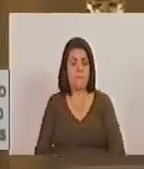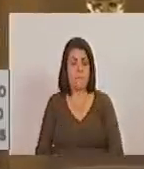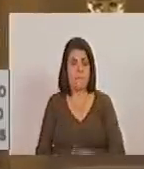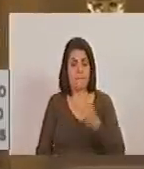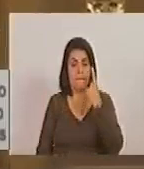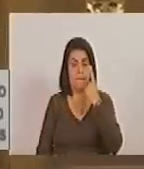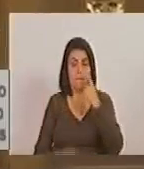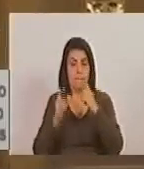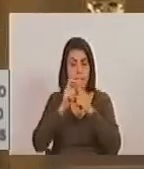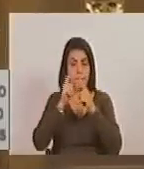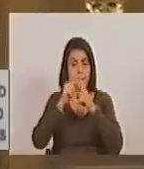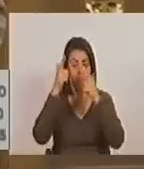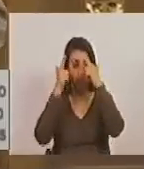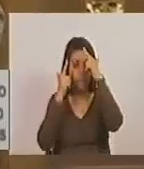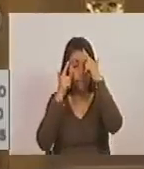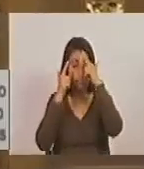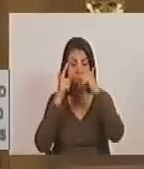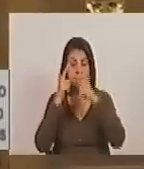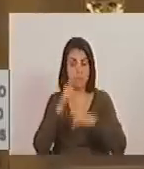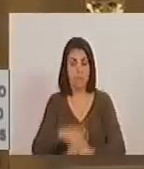Una frase de Chávez.